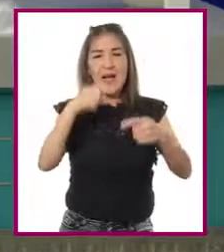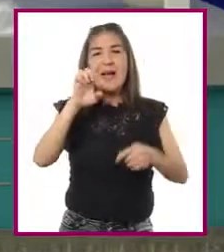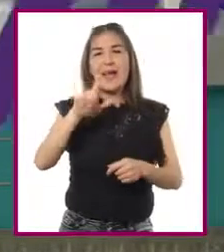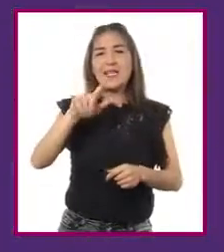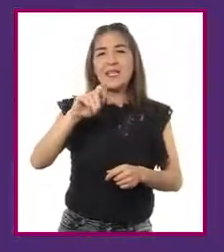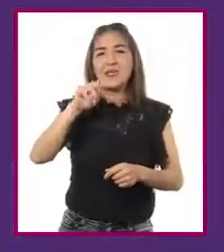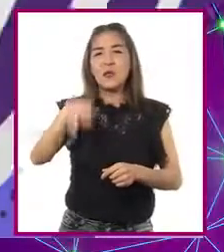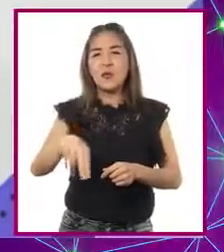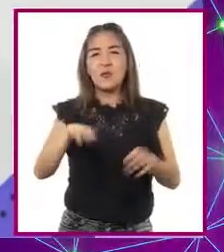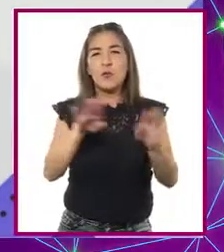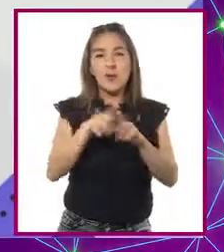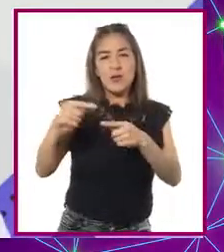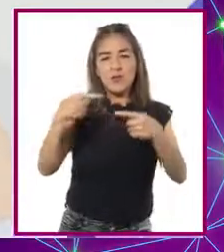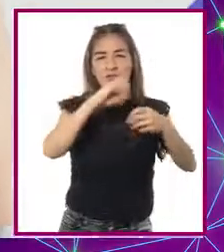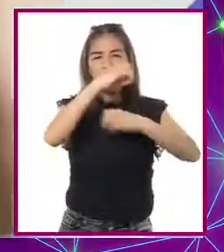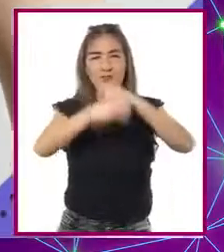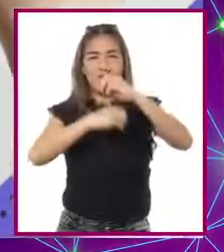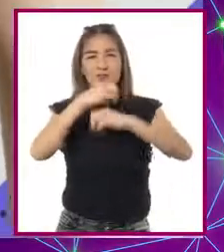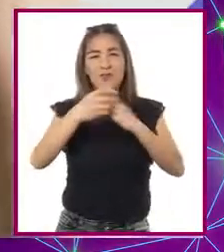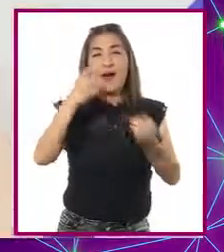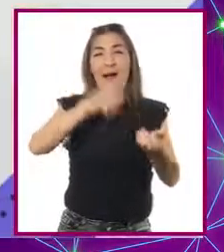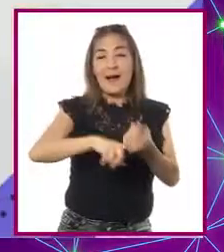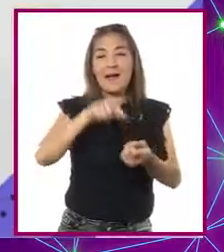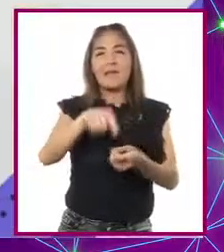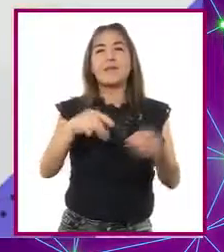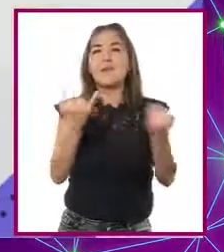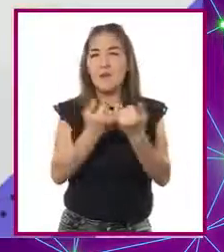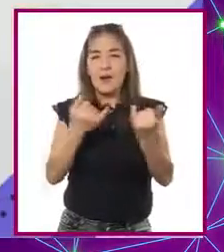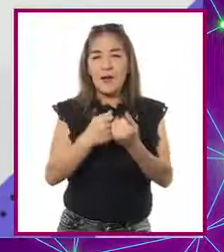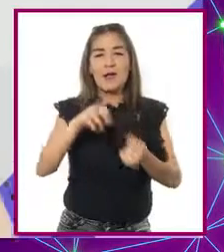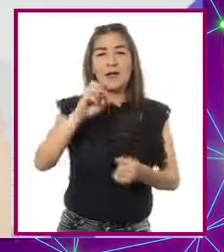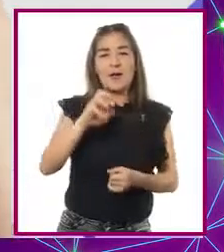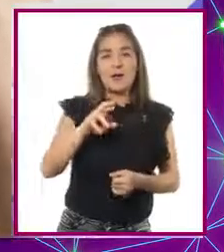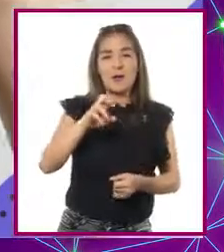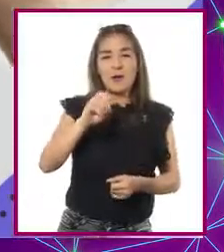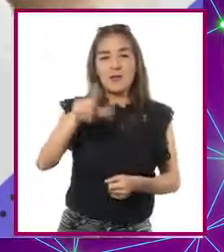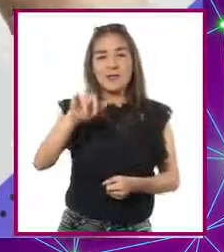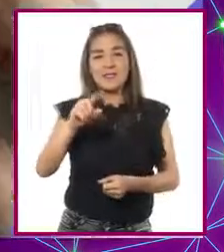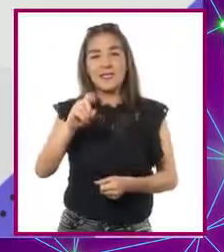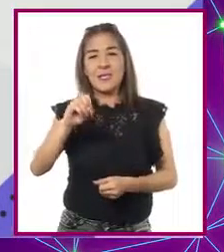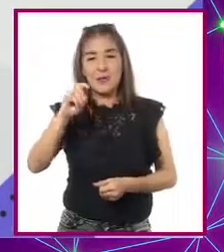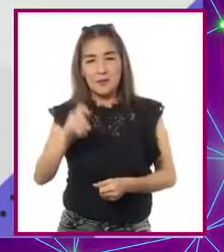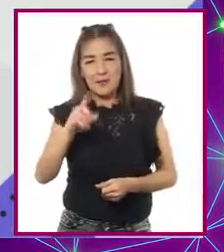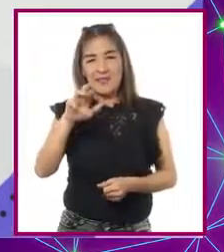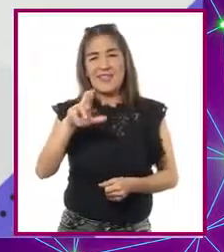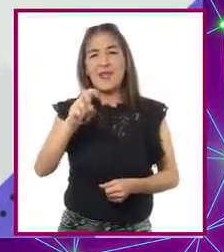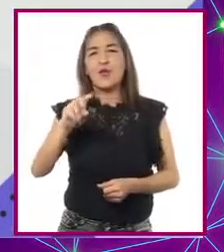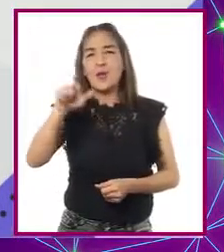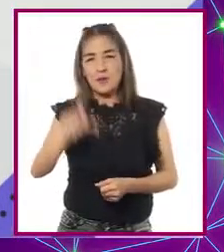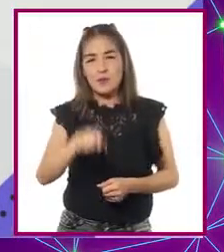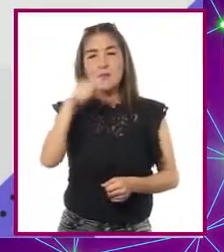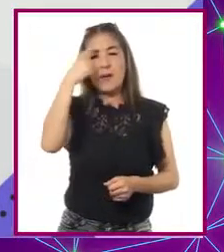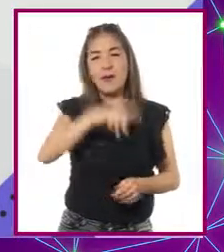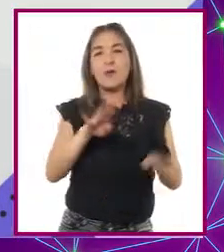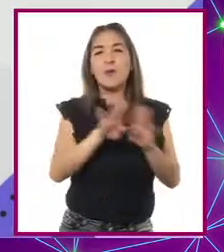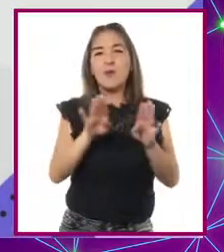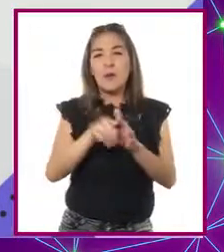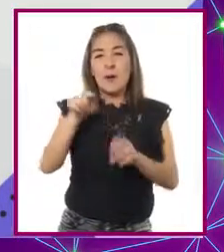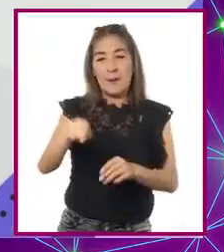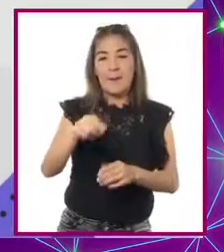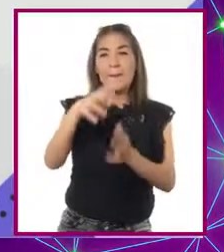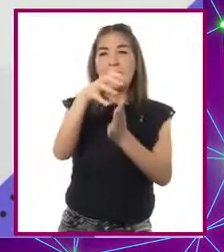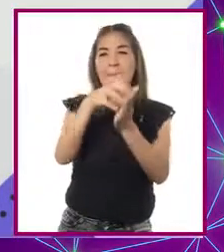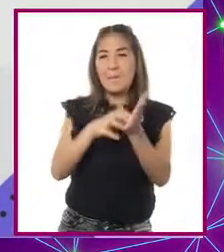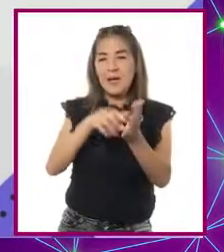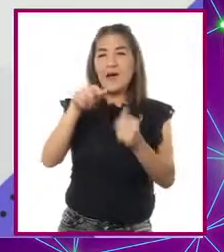agente a otro, por lo que esta es también una reacción de óxido-reducción, en donde el manganeso se reduce y el carbono se oxida,